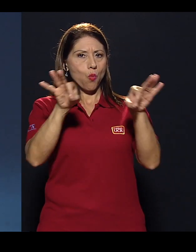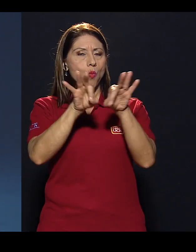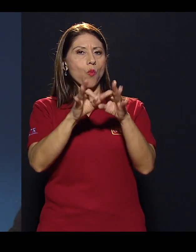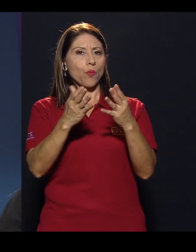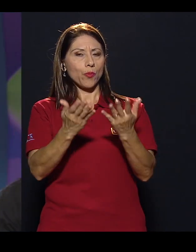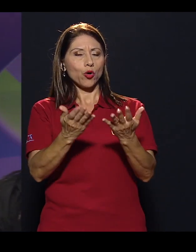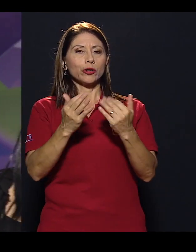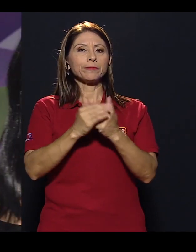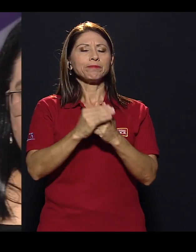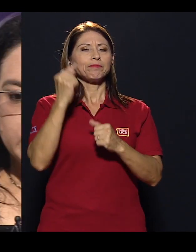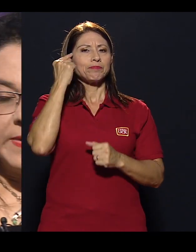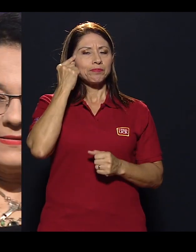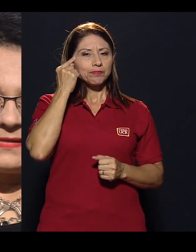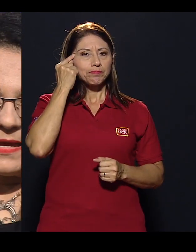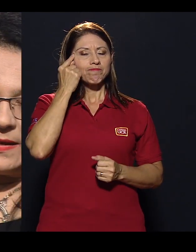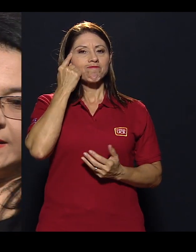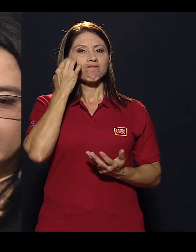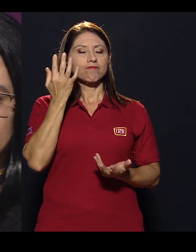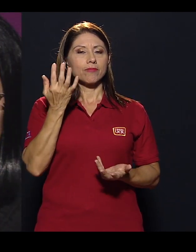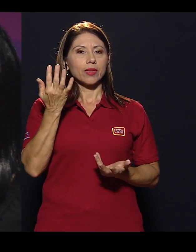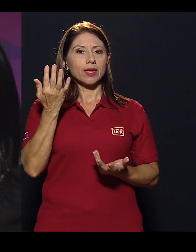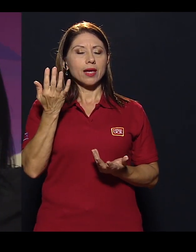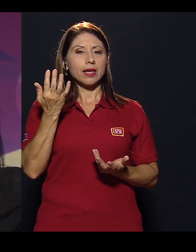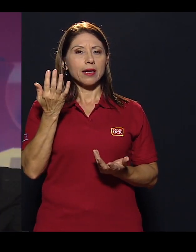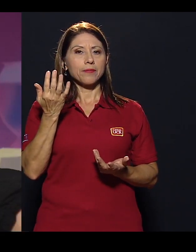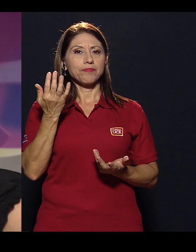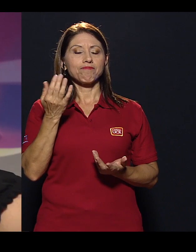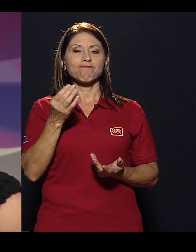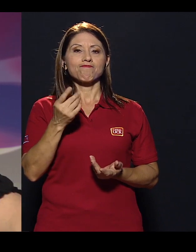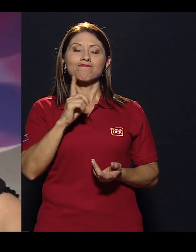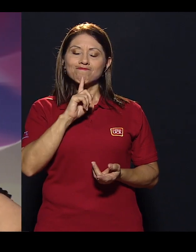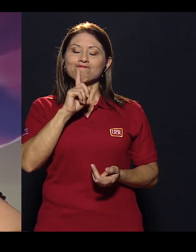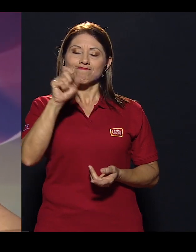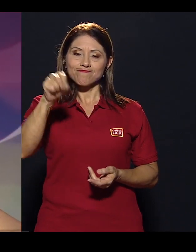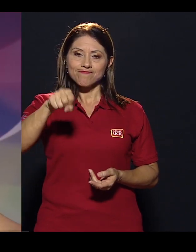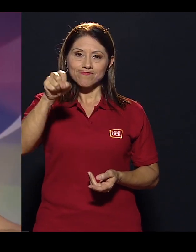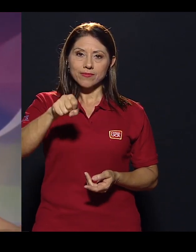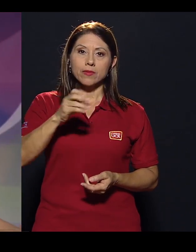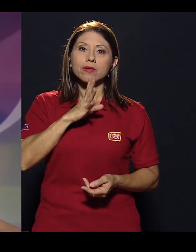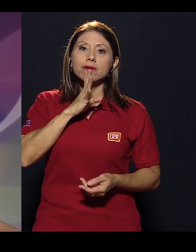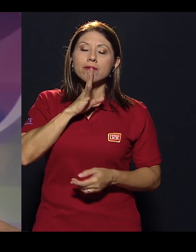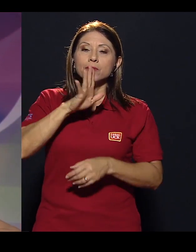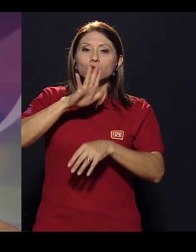importante pensar que